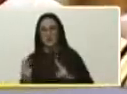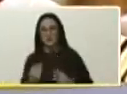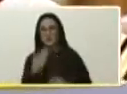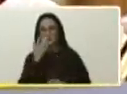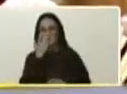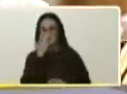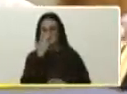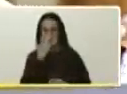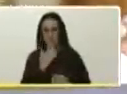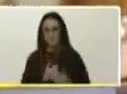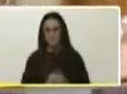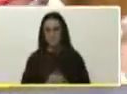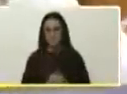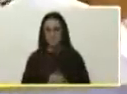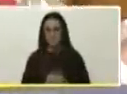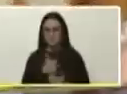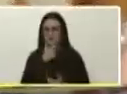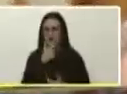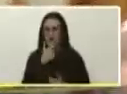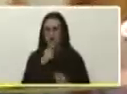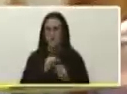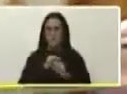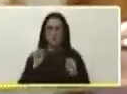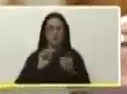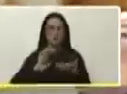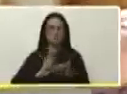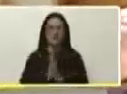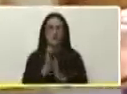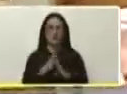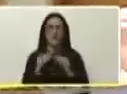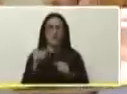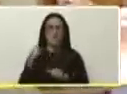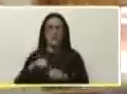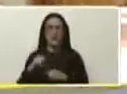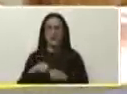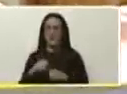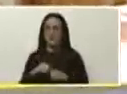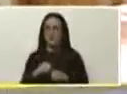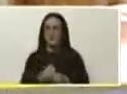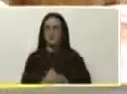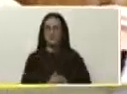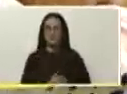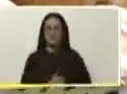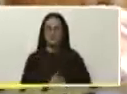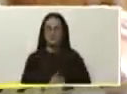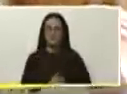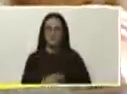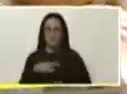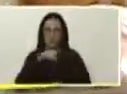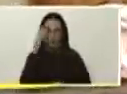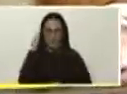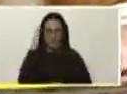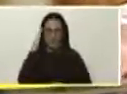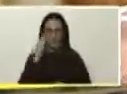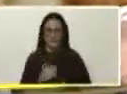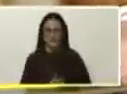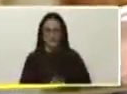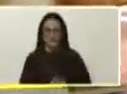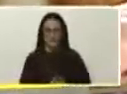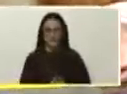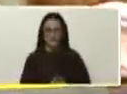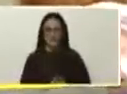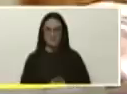que tenía un radio de explosión que iba a acabar con todo Maracaibo, como dice usted, o sabéis.